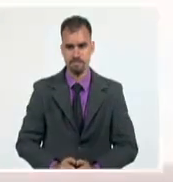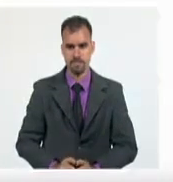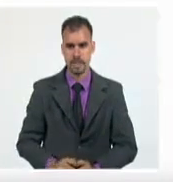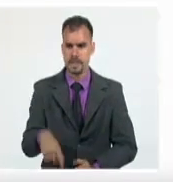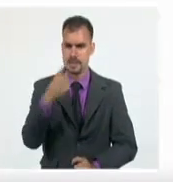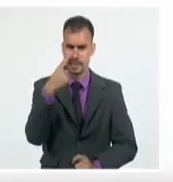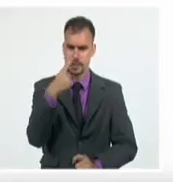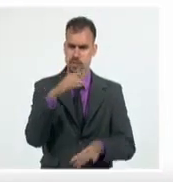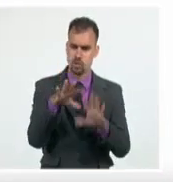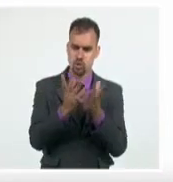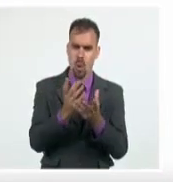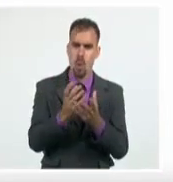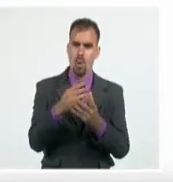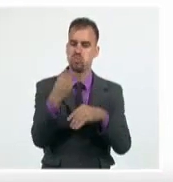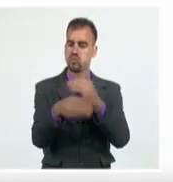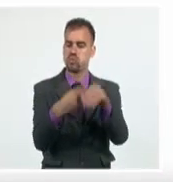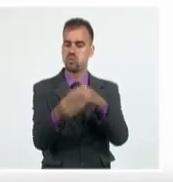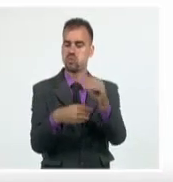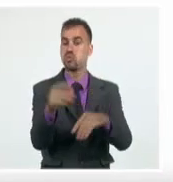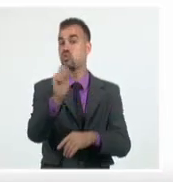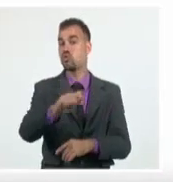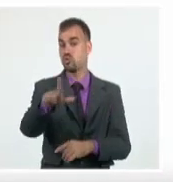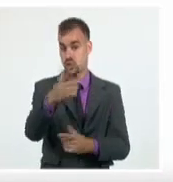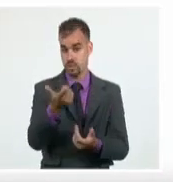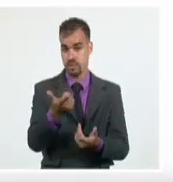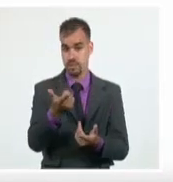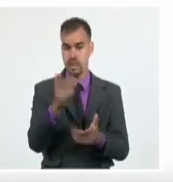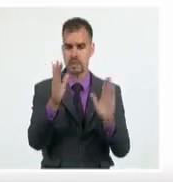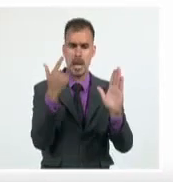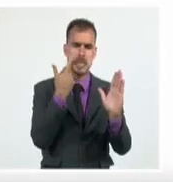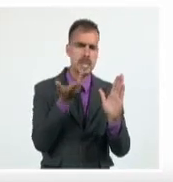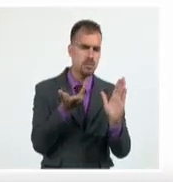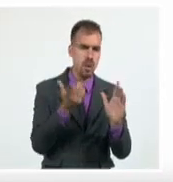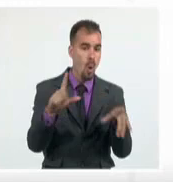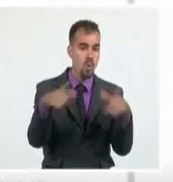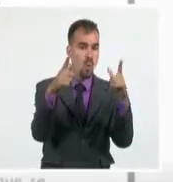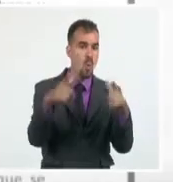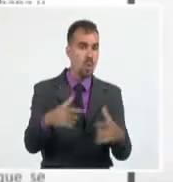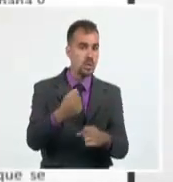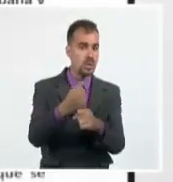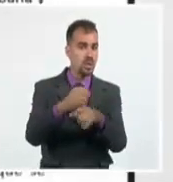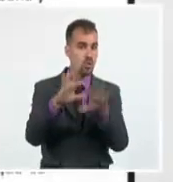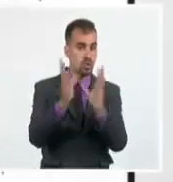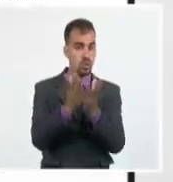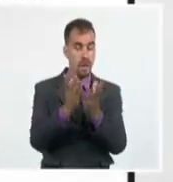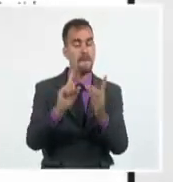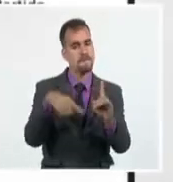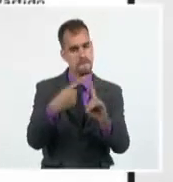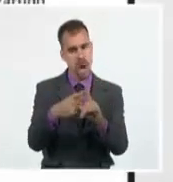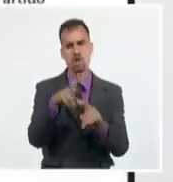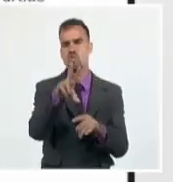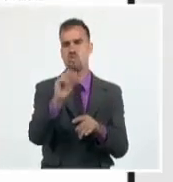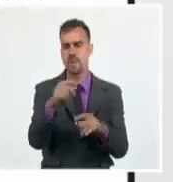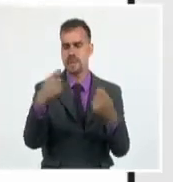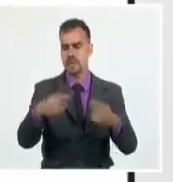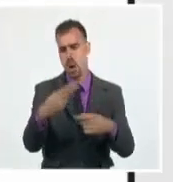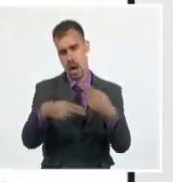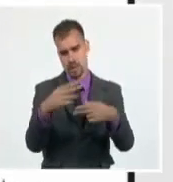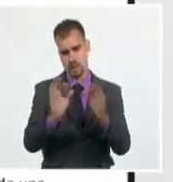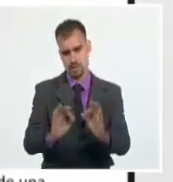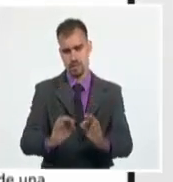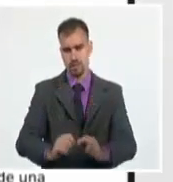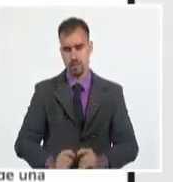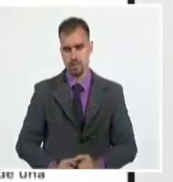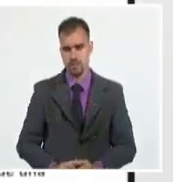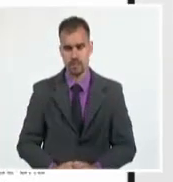las reformas sociales, una etapa en la verificación del cumplimiento de tareas y el desarrollo de nuevas decisiones estratégicas.